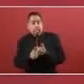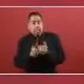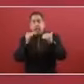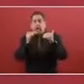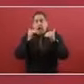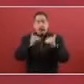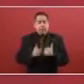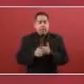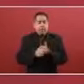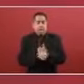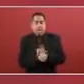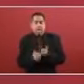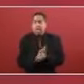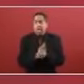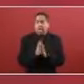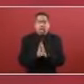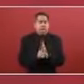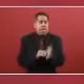o alcahuete,